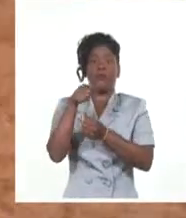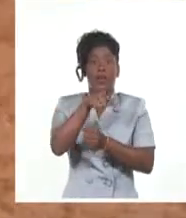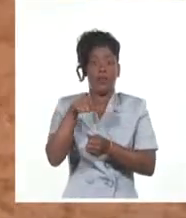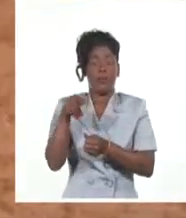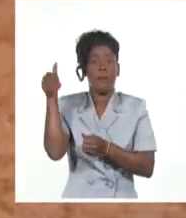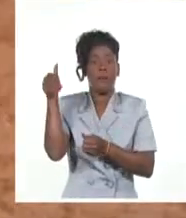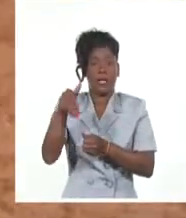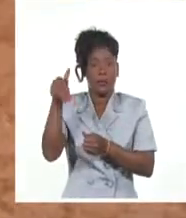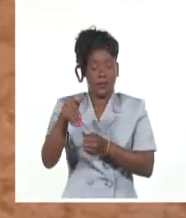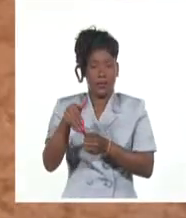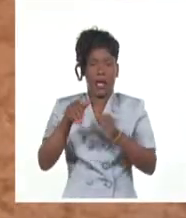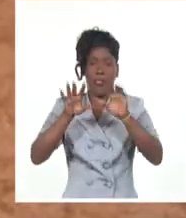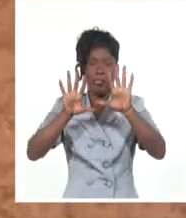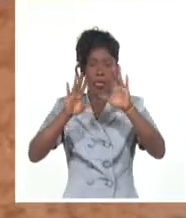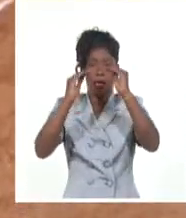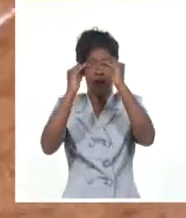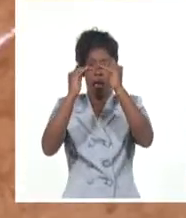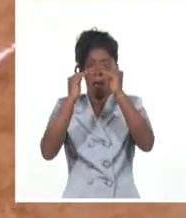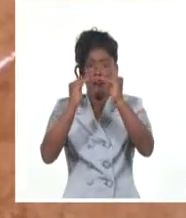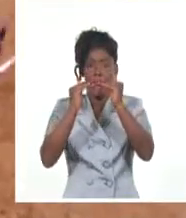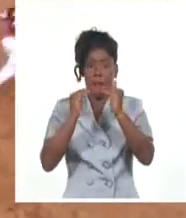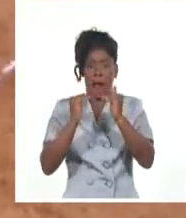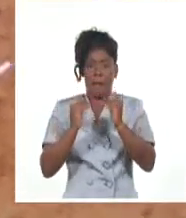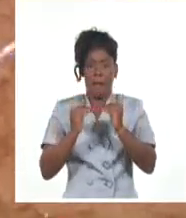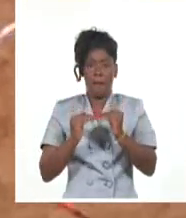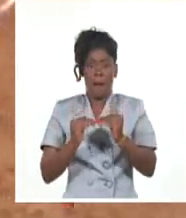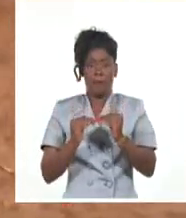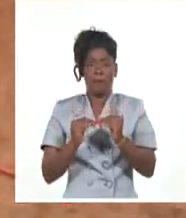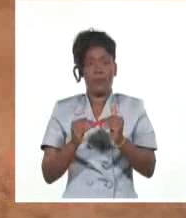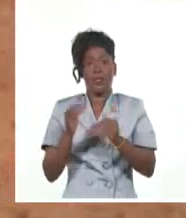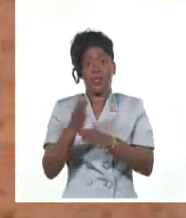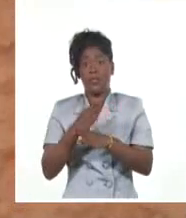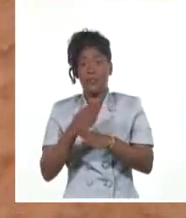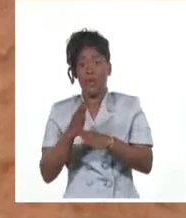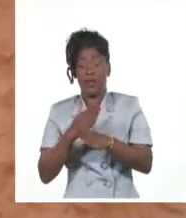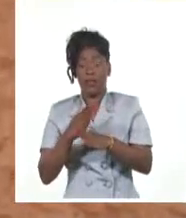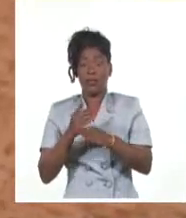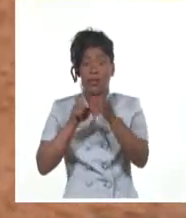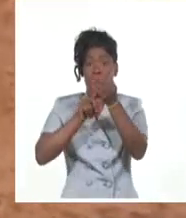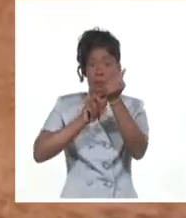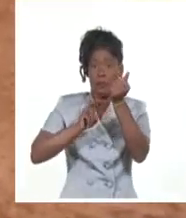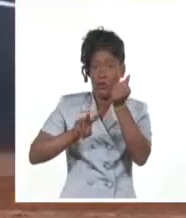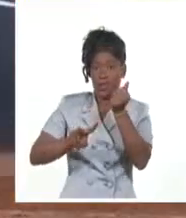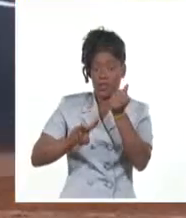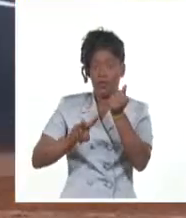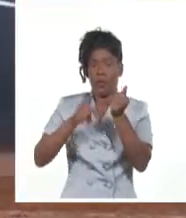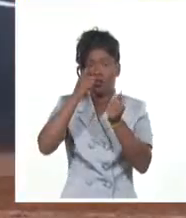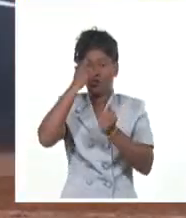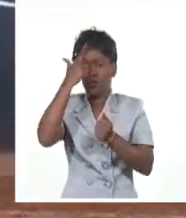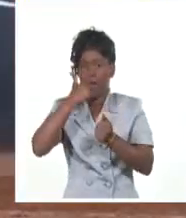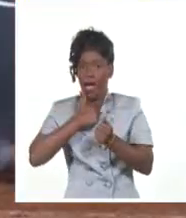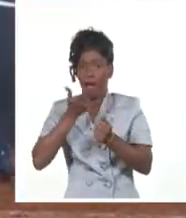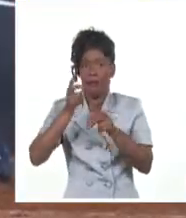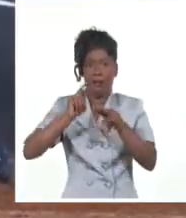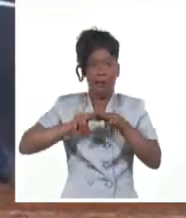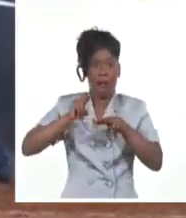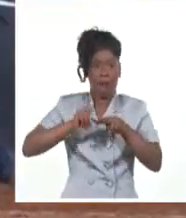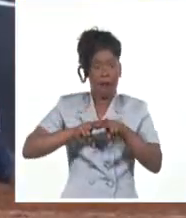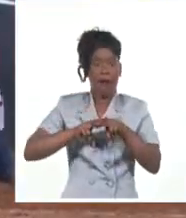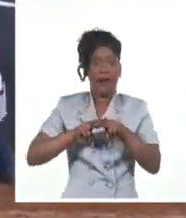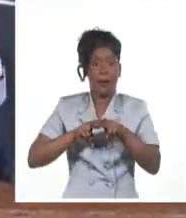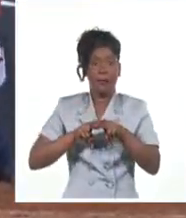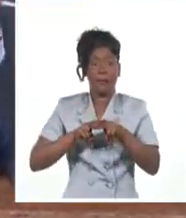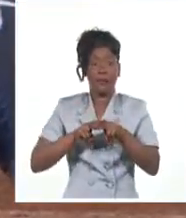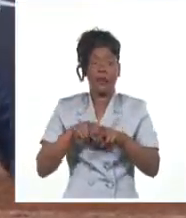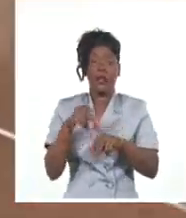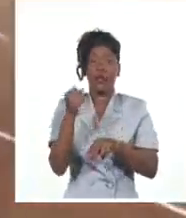y Aníbal Bayán. Acompañarán al avileño Román en el área de los lanzadores Guzmán Plutín y Giovanni Cárdenas, mientras el utility